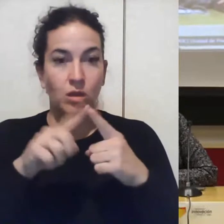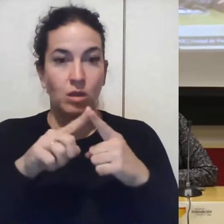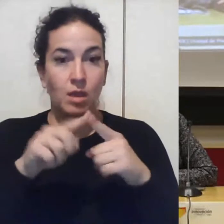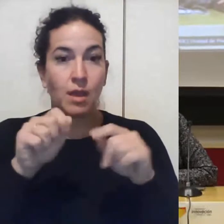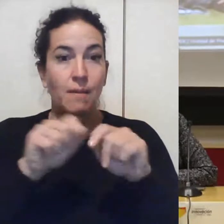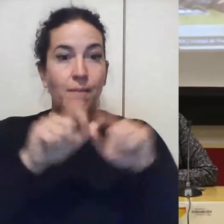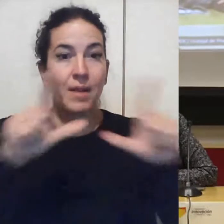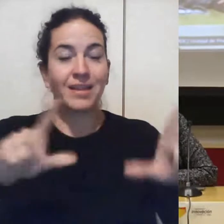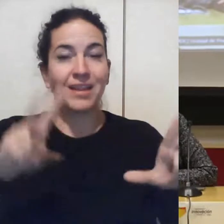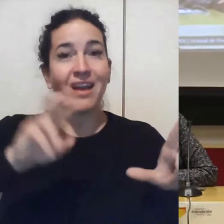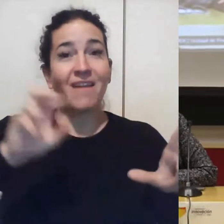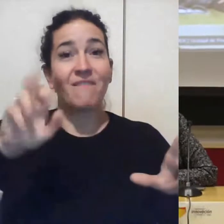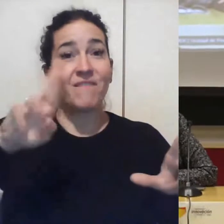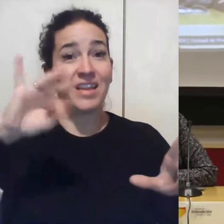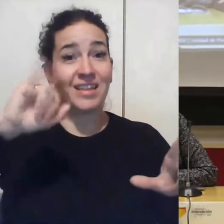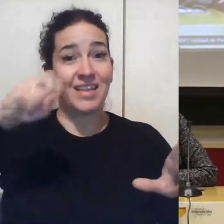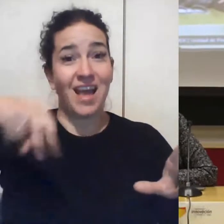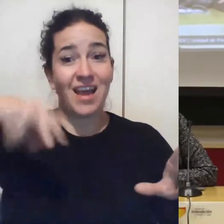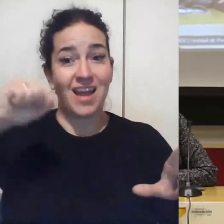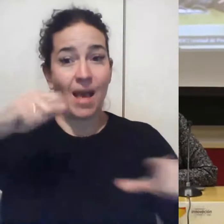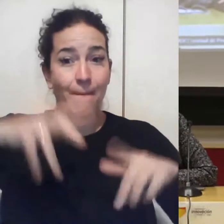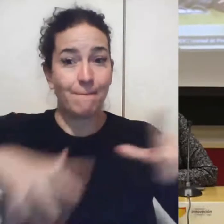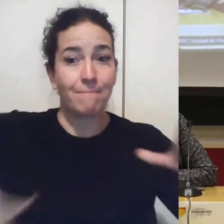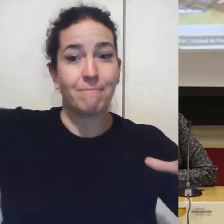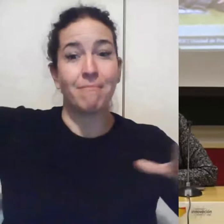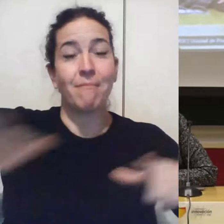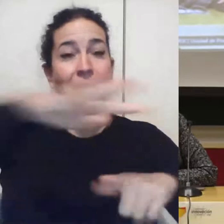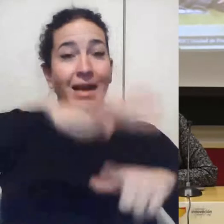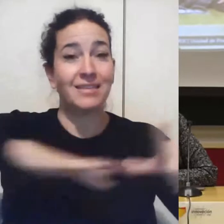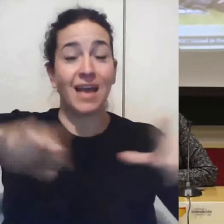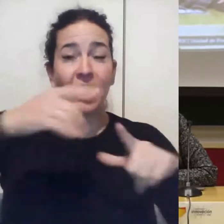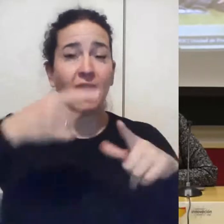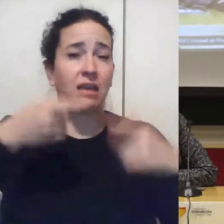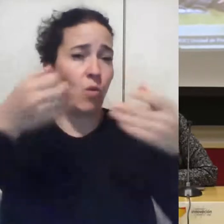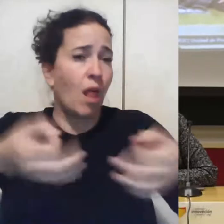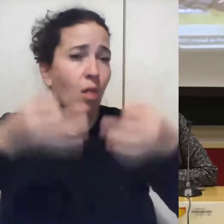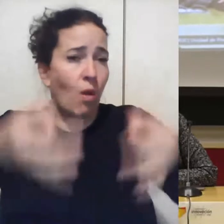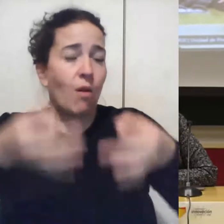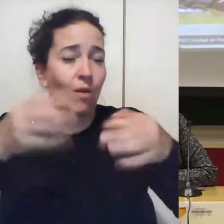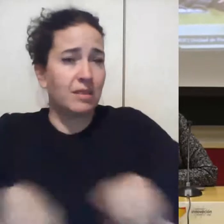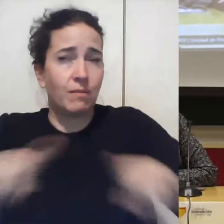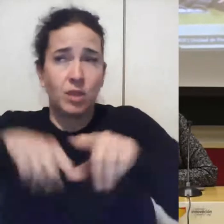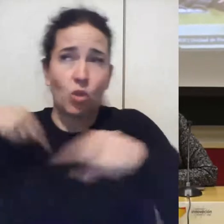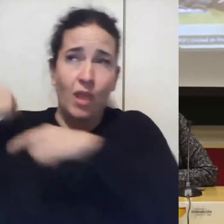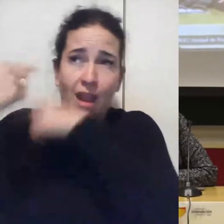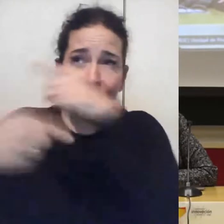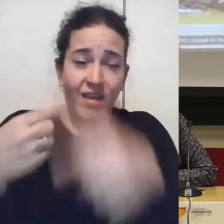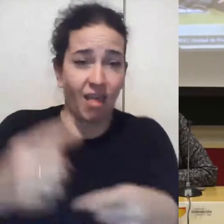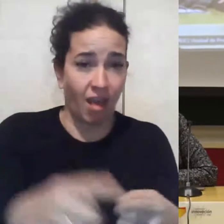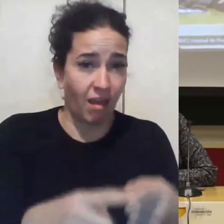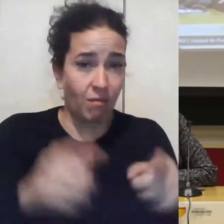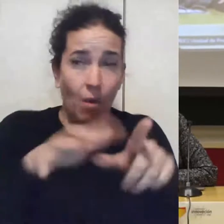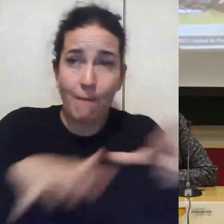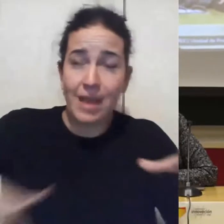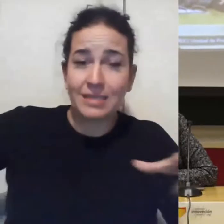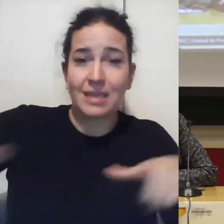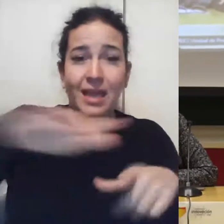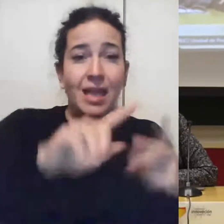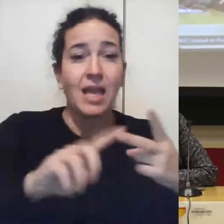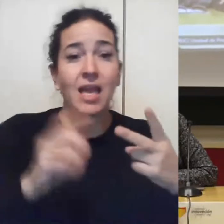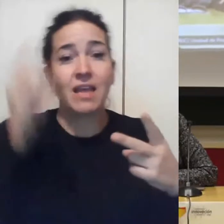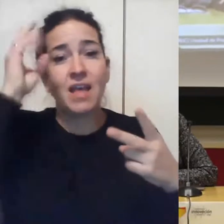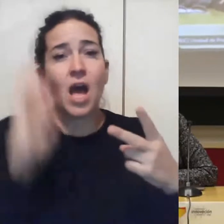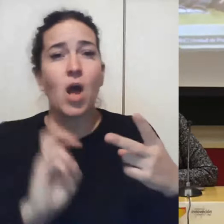del paisaje tradicional y con la idea de poner, cuesta mucho. Además